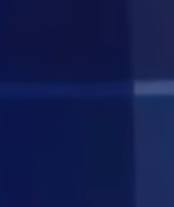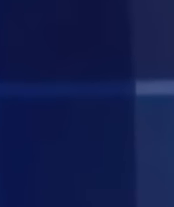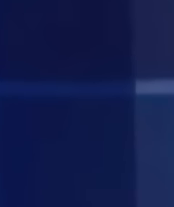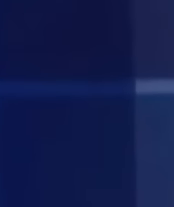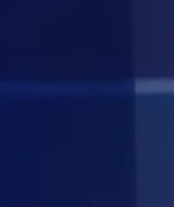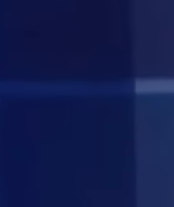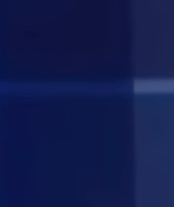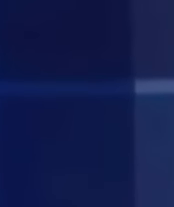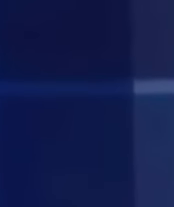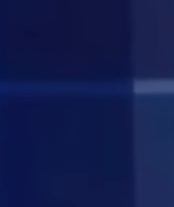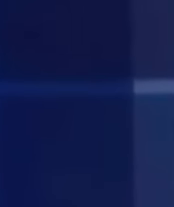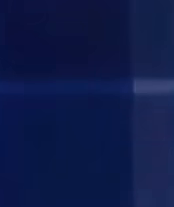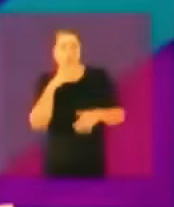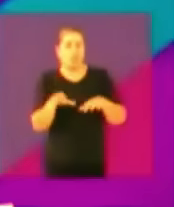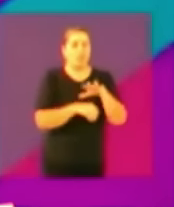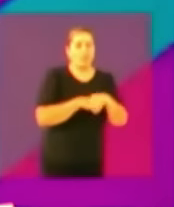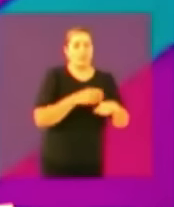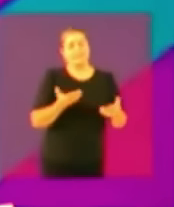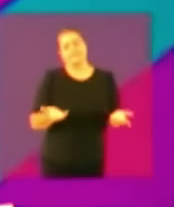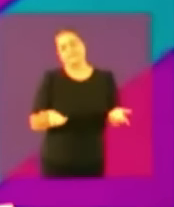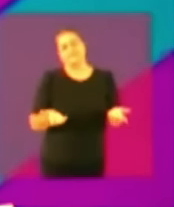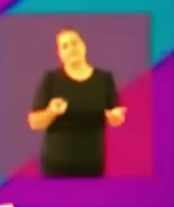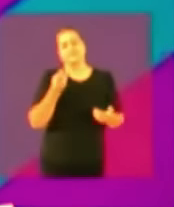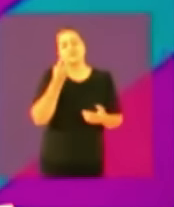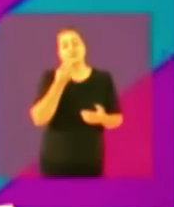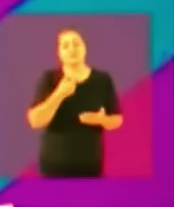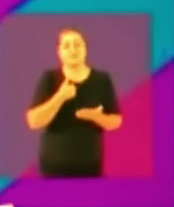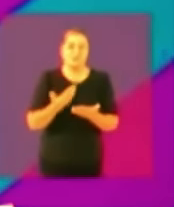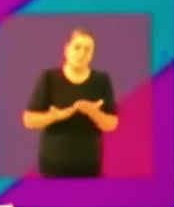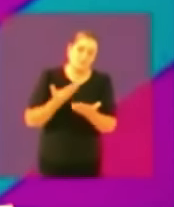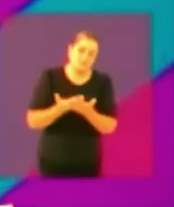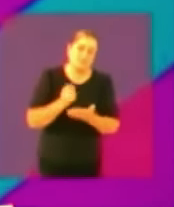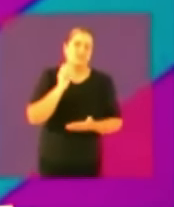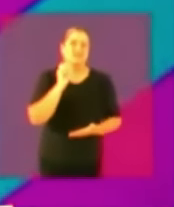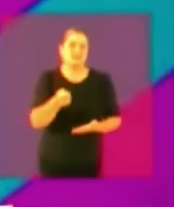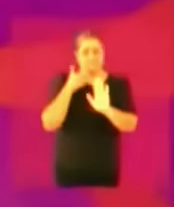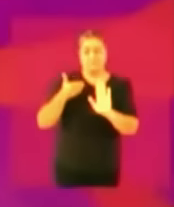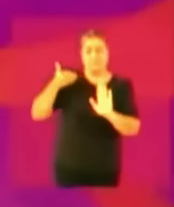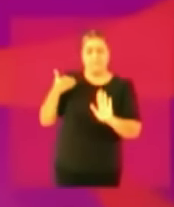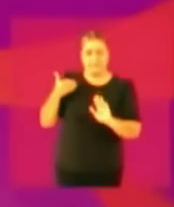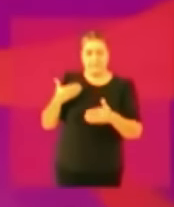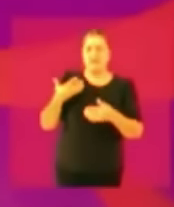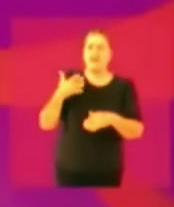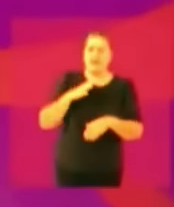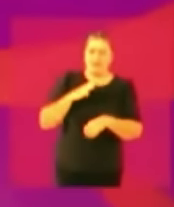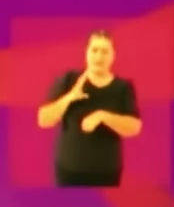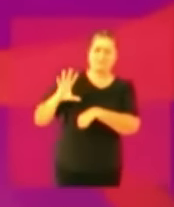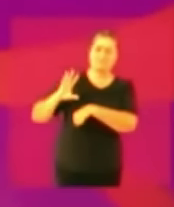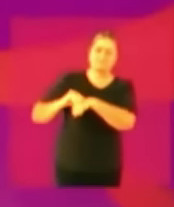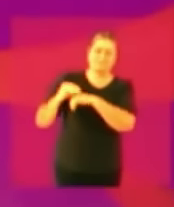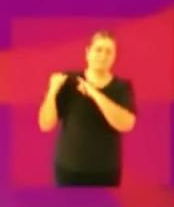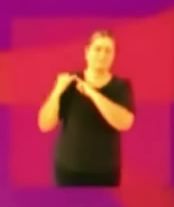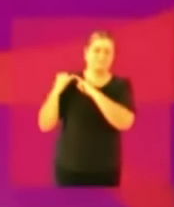hoy a Xóchitl se quedó atrás, y creo que Claudia ha mejorado muchísimo de cuando empezó,